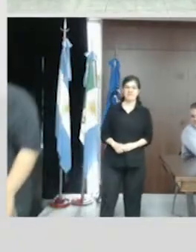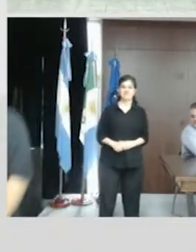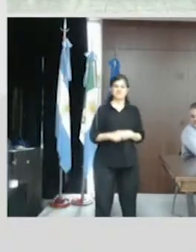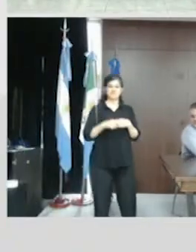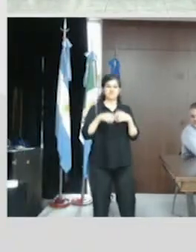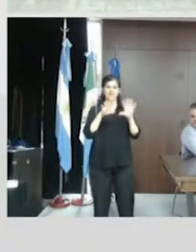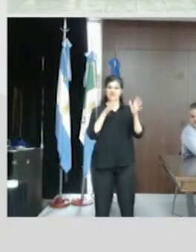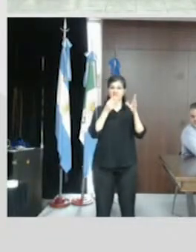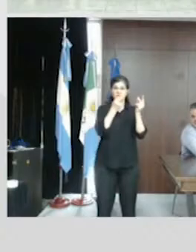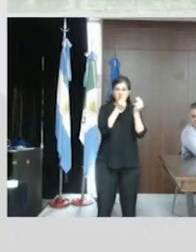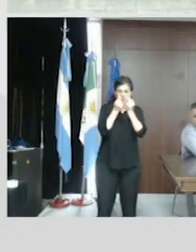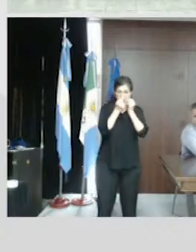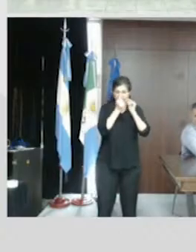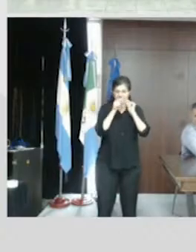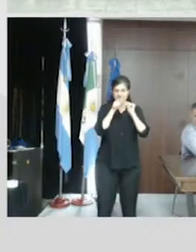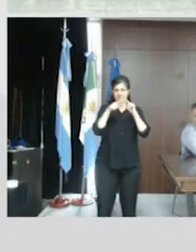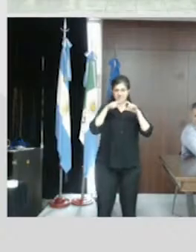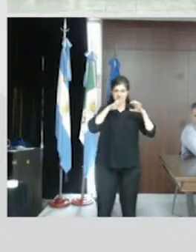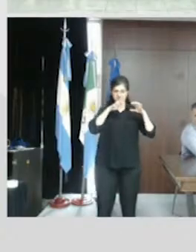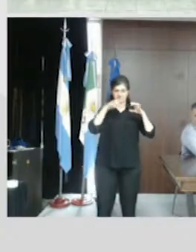las conexiones se interrumpen y